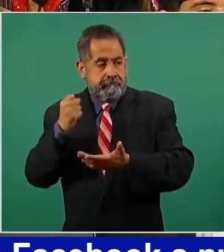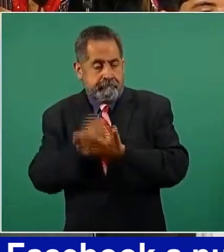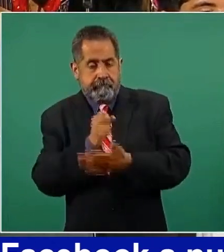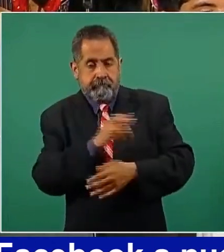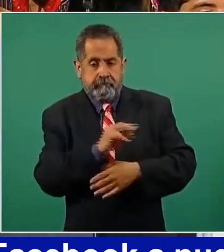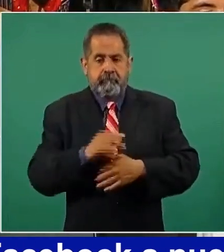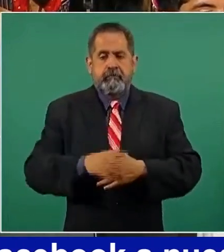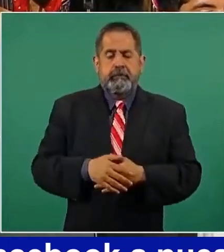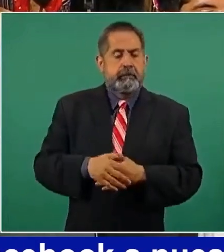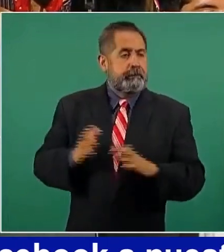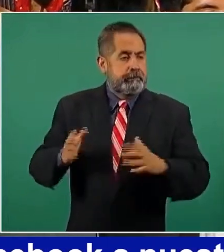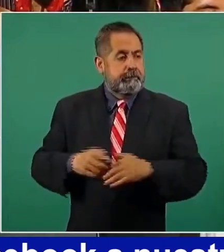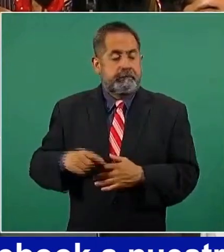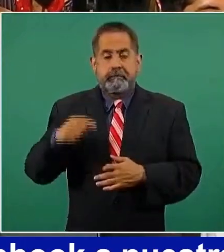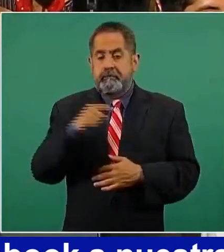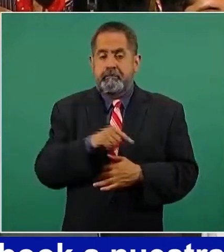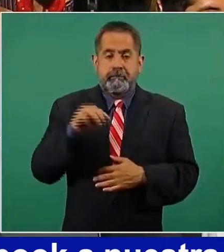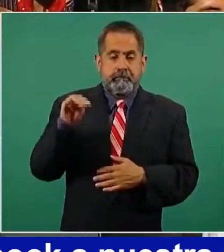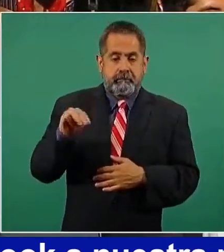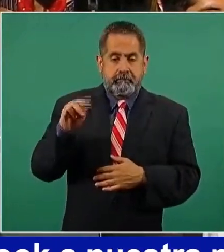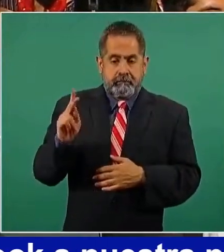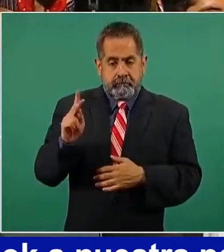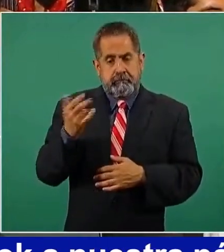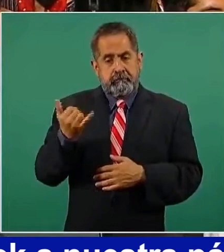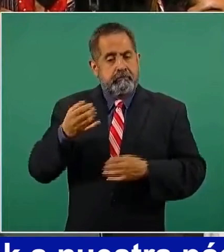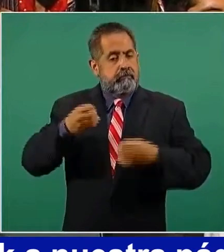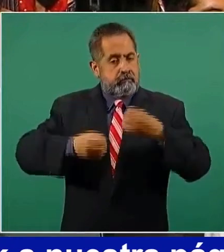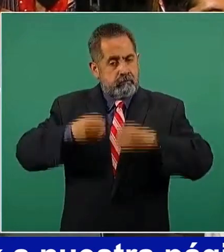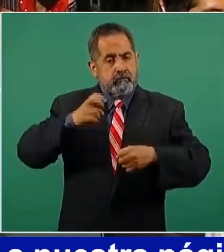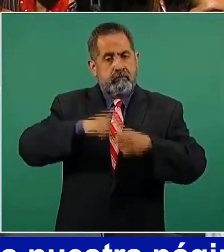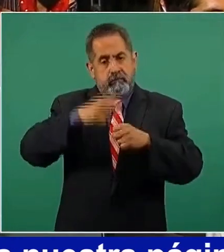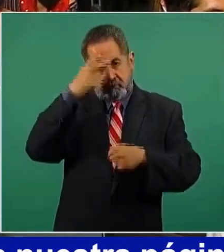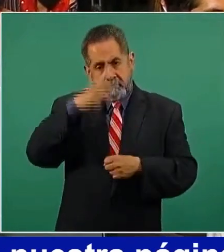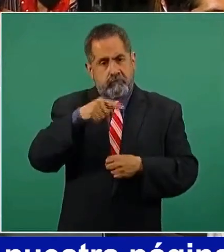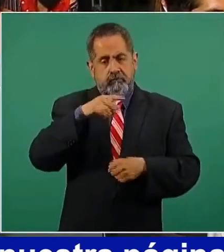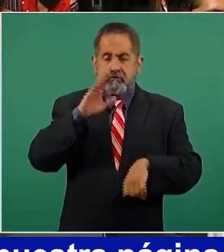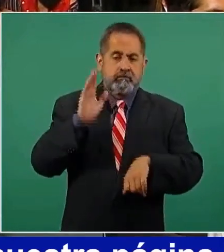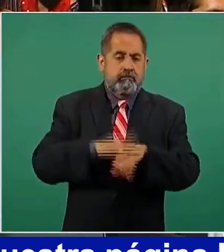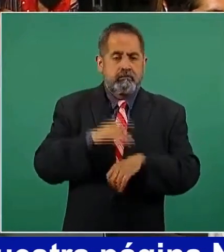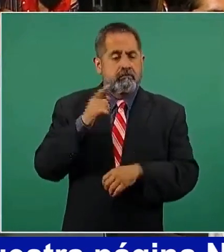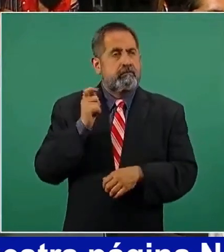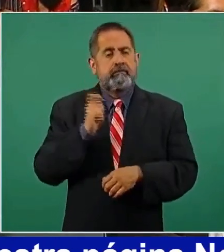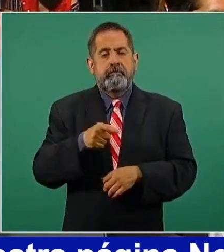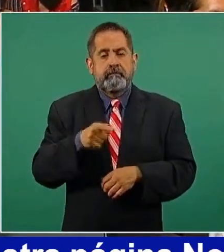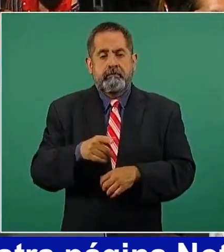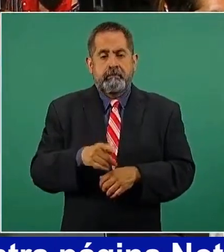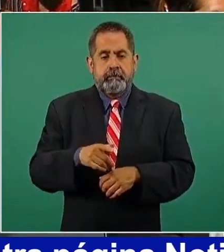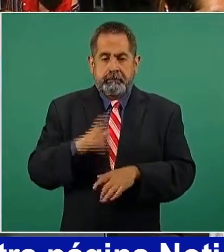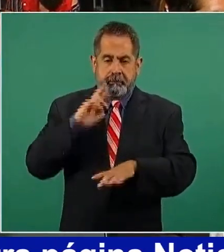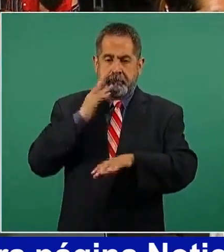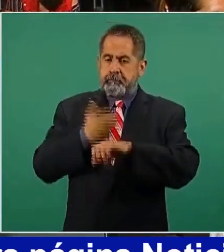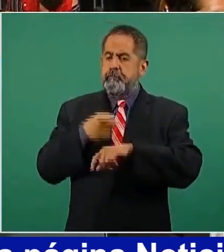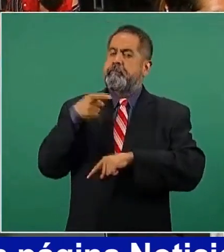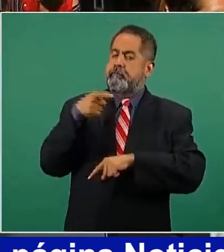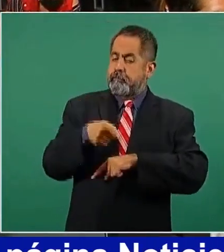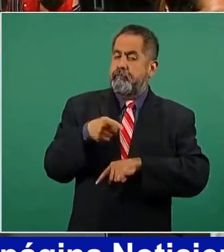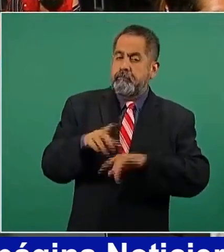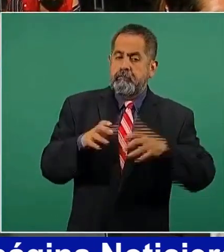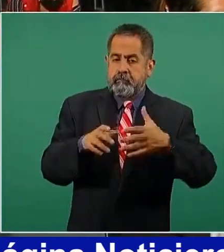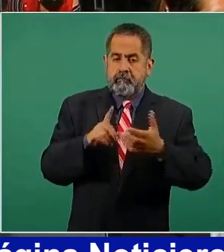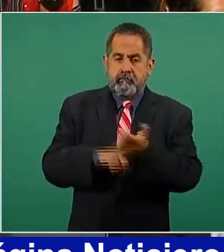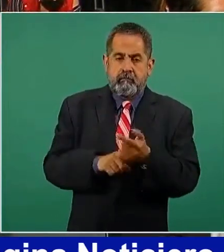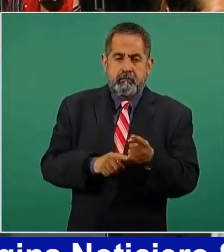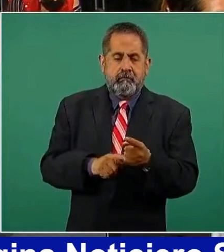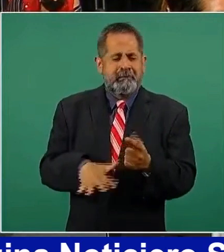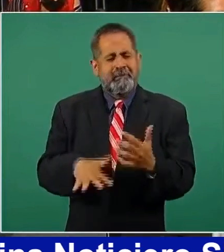los ministerios públicos y jueces en México son los más o los responsables de la